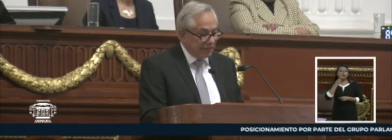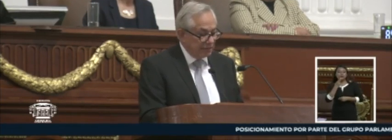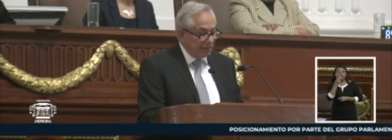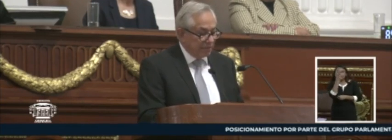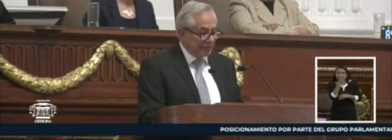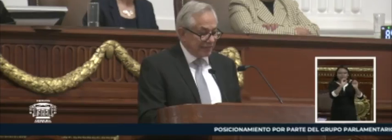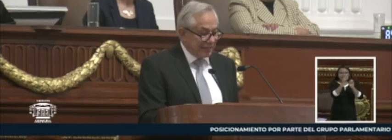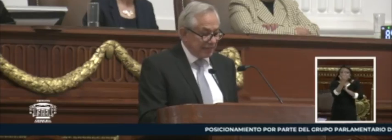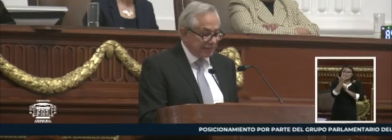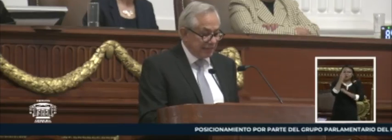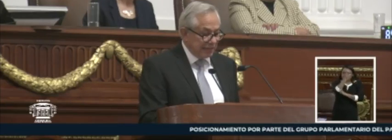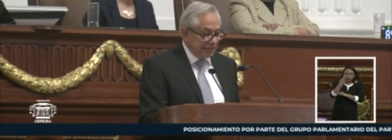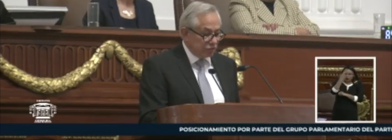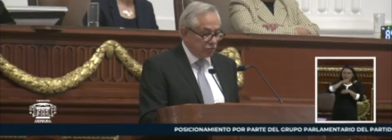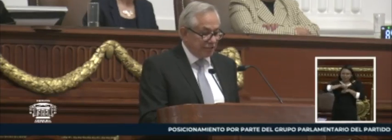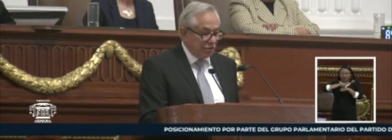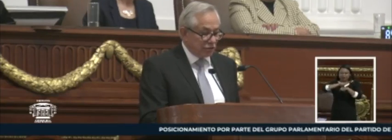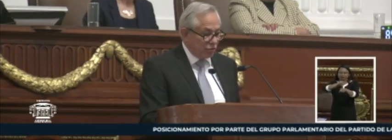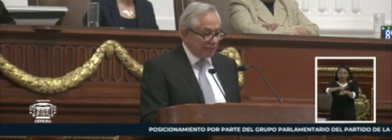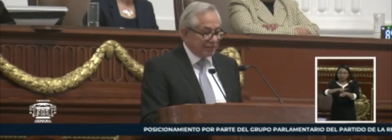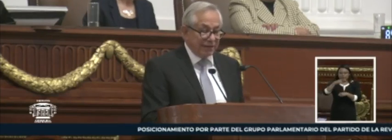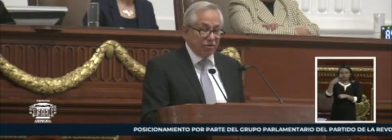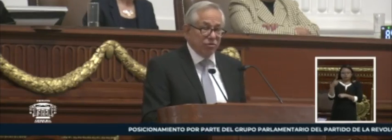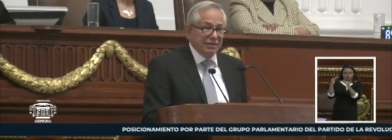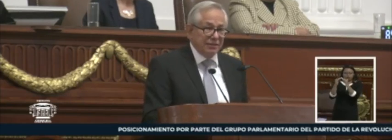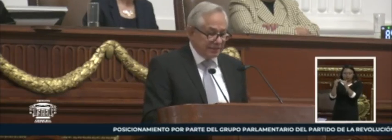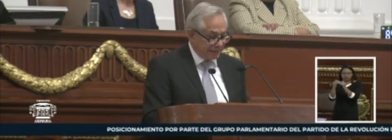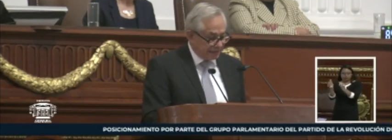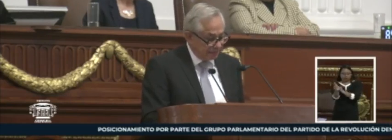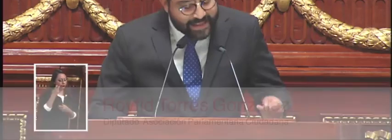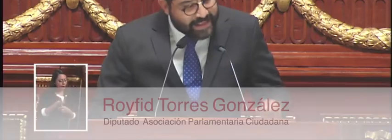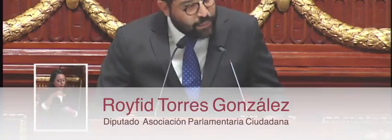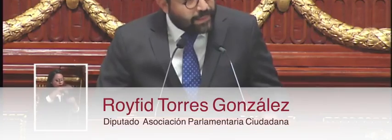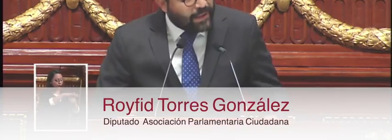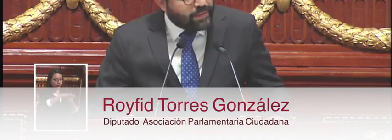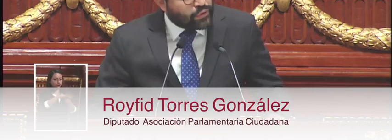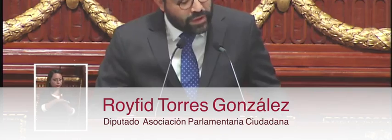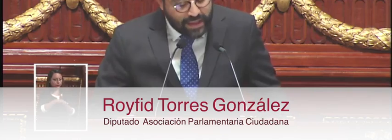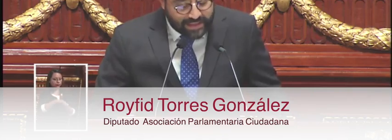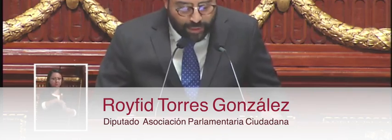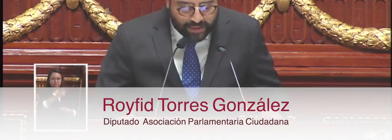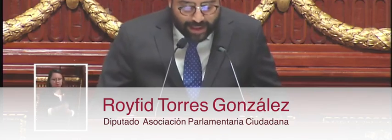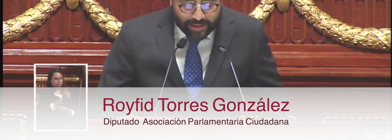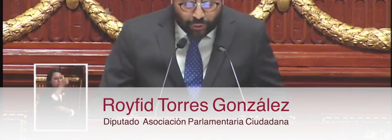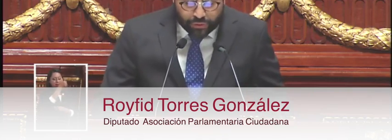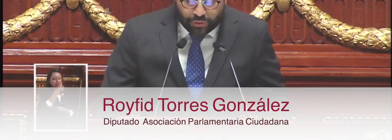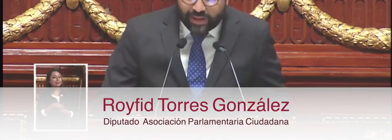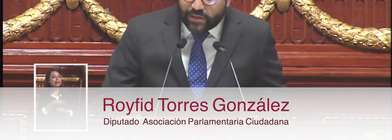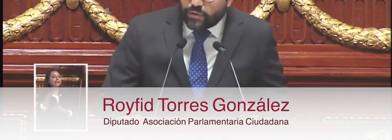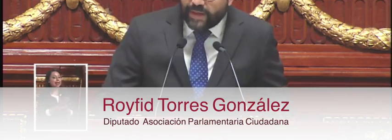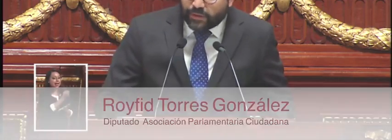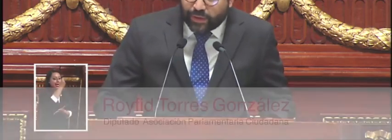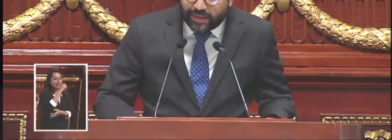vida para trasladarse de su domicilio a su lugar de trabajo y viceversa. Exigimos y aplaudimos ser una ciudad de todos